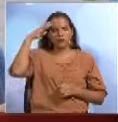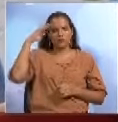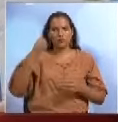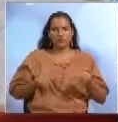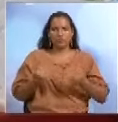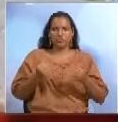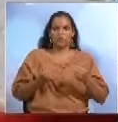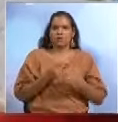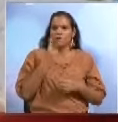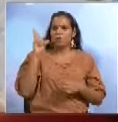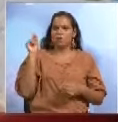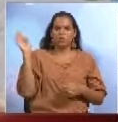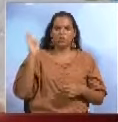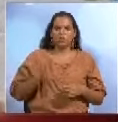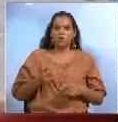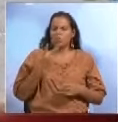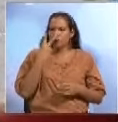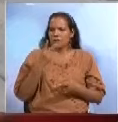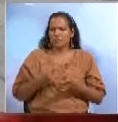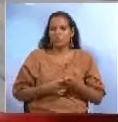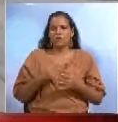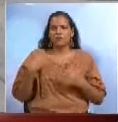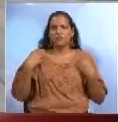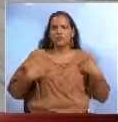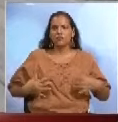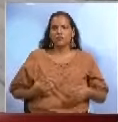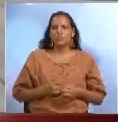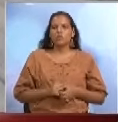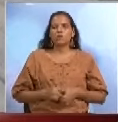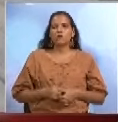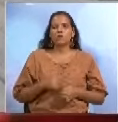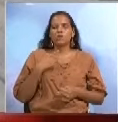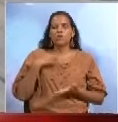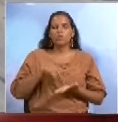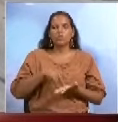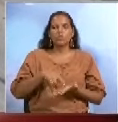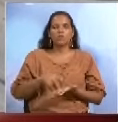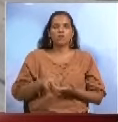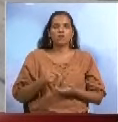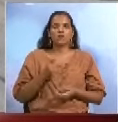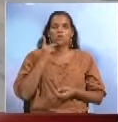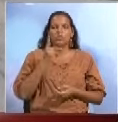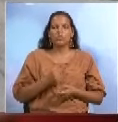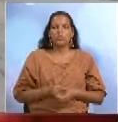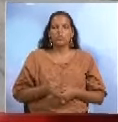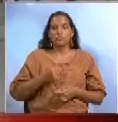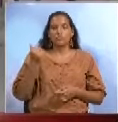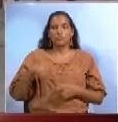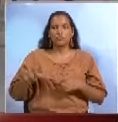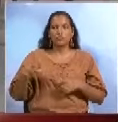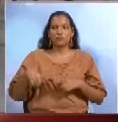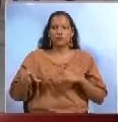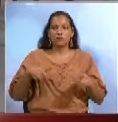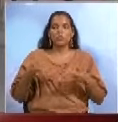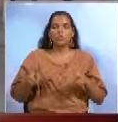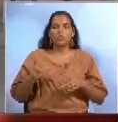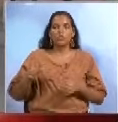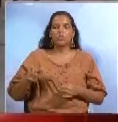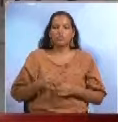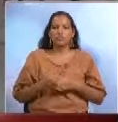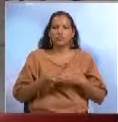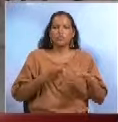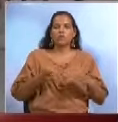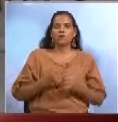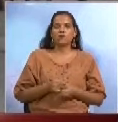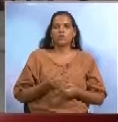policía pasa, pero nunca se baja y los requisa. El transeúnte propio no se salva, peor el ajeno. Al igual que comerciantes de